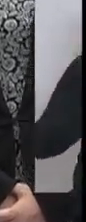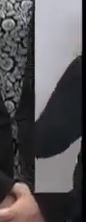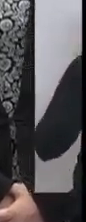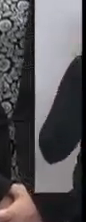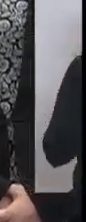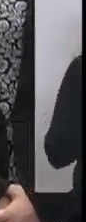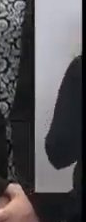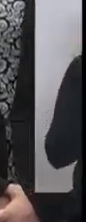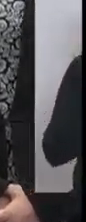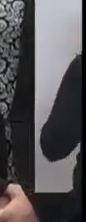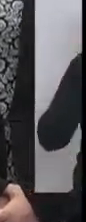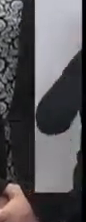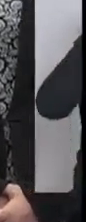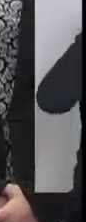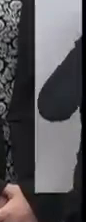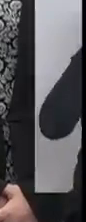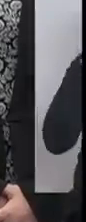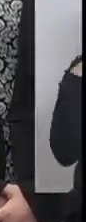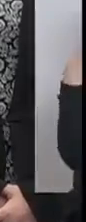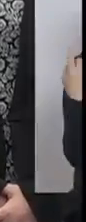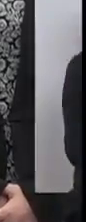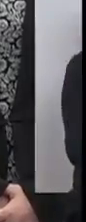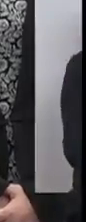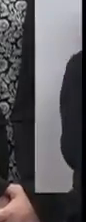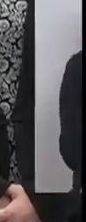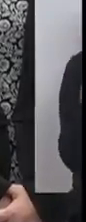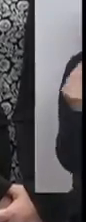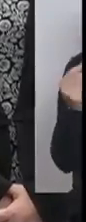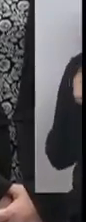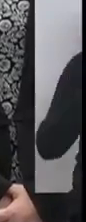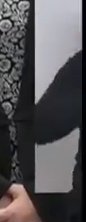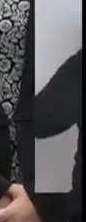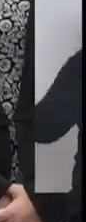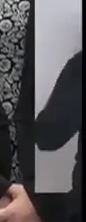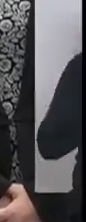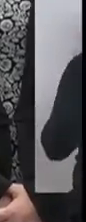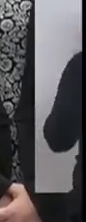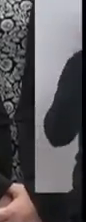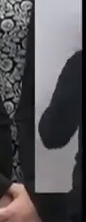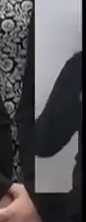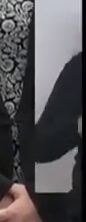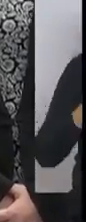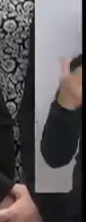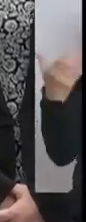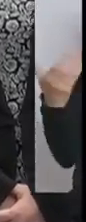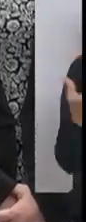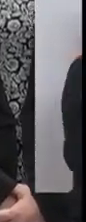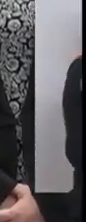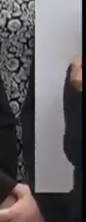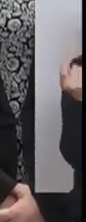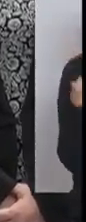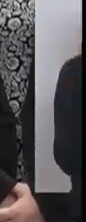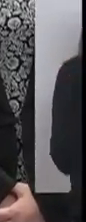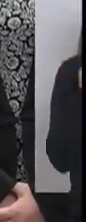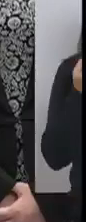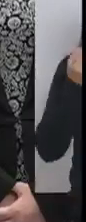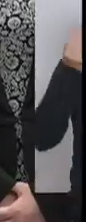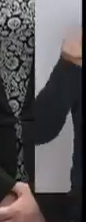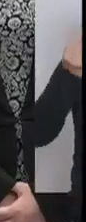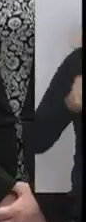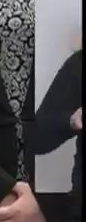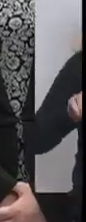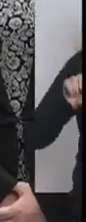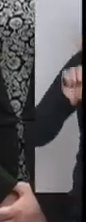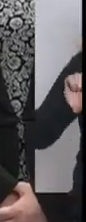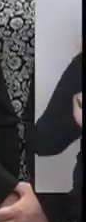letra chica, es que para poder acceder hay que postular. Y es ahí donde no entienden, no dimensionan lo que pasa con la